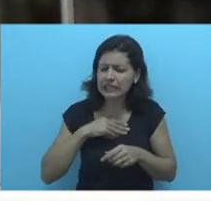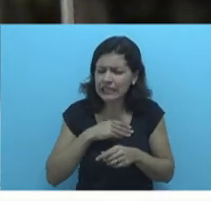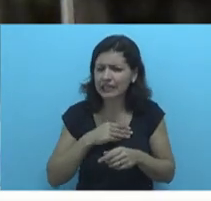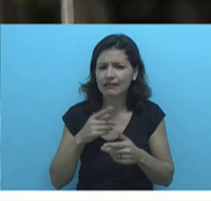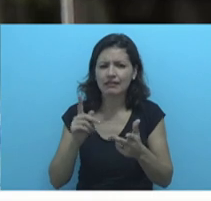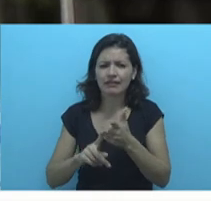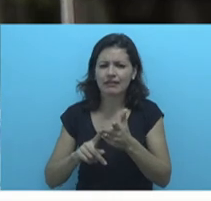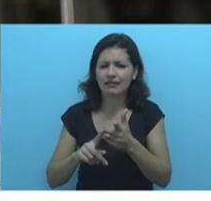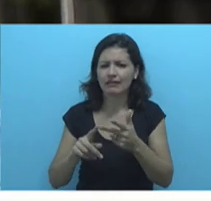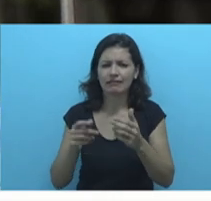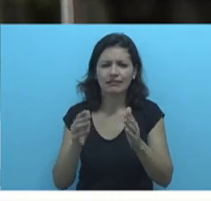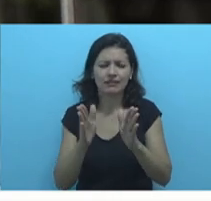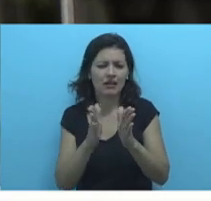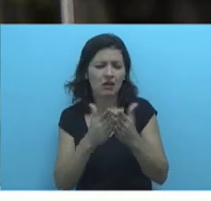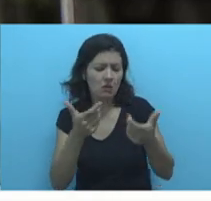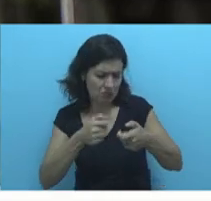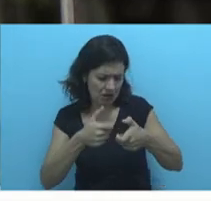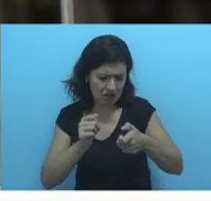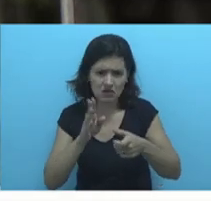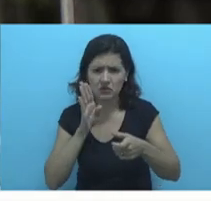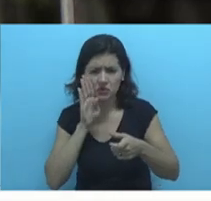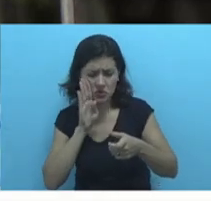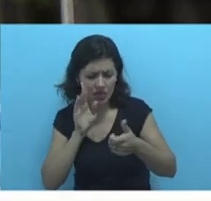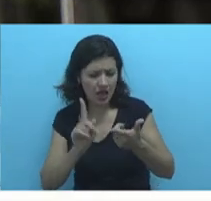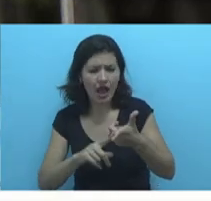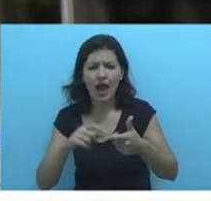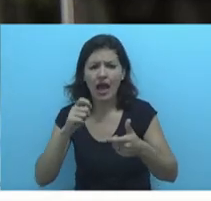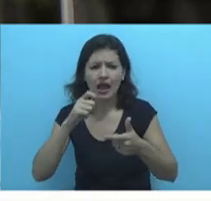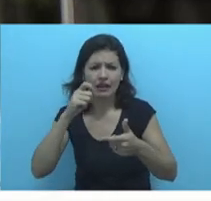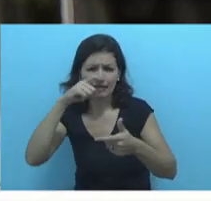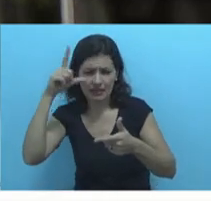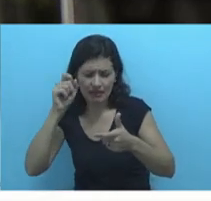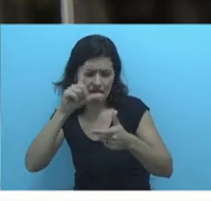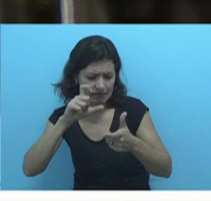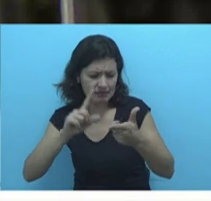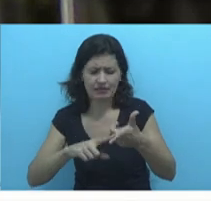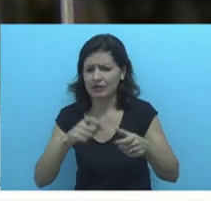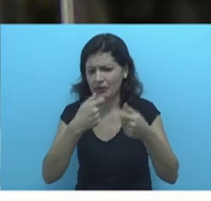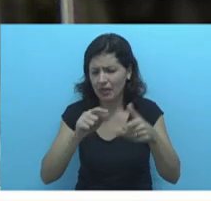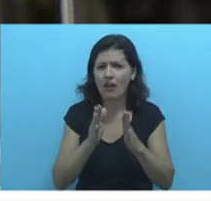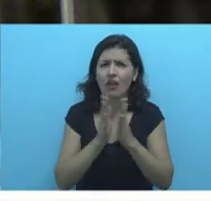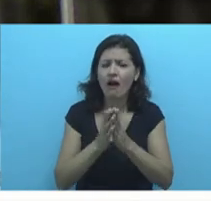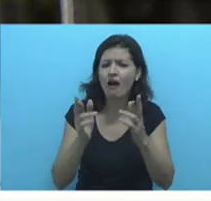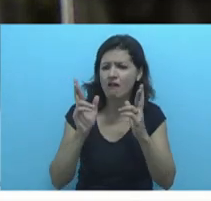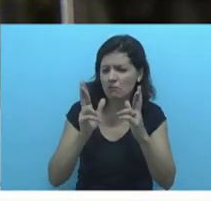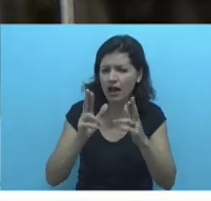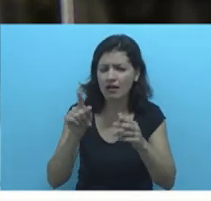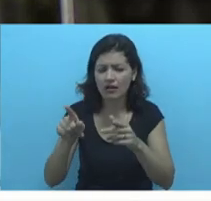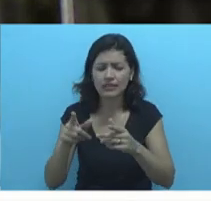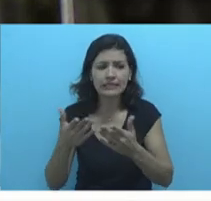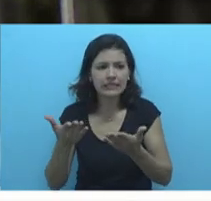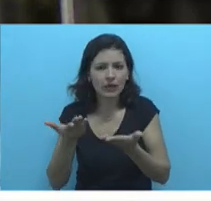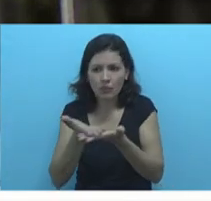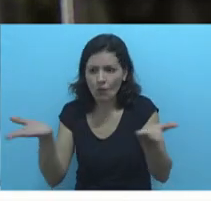gente que a través de las redes sociales manifestaba su fuerza a Miguel y sus oraciones para que se recupere, habla de lo